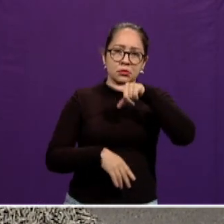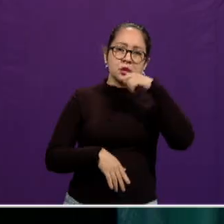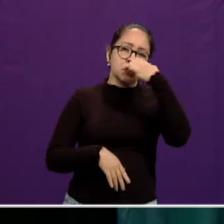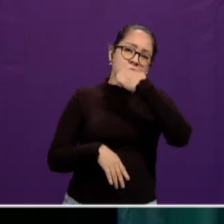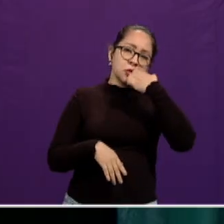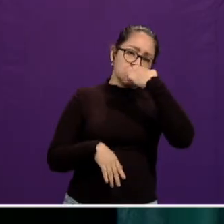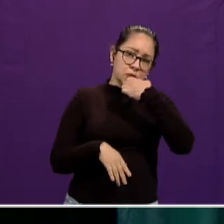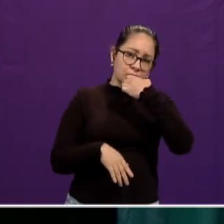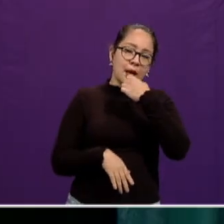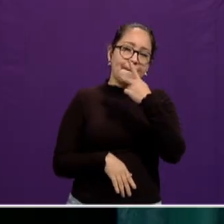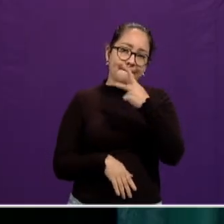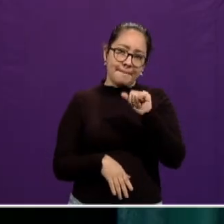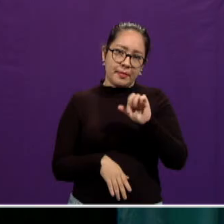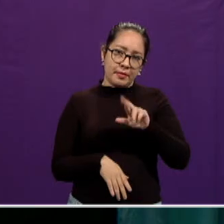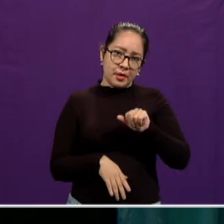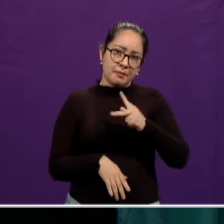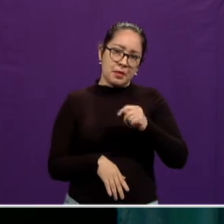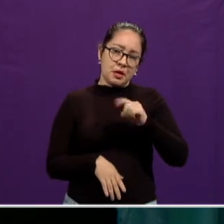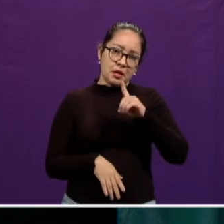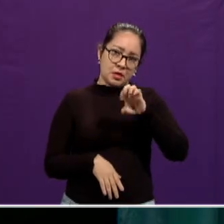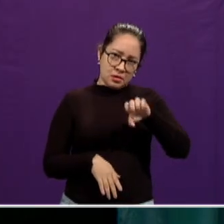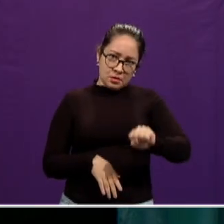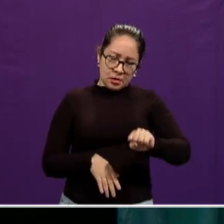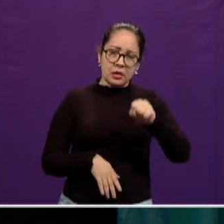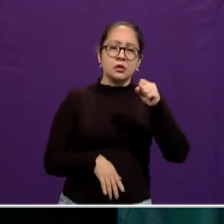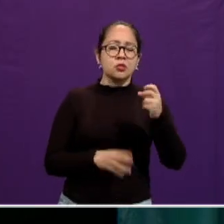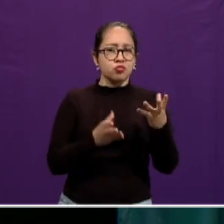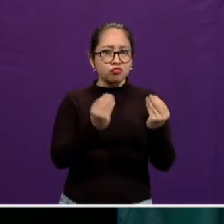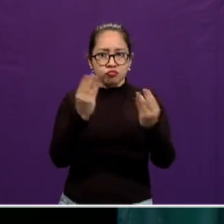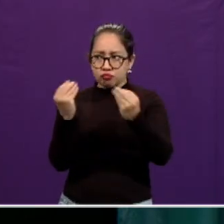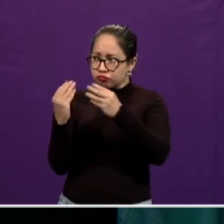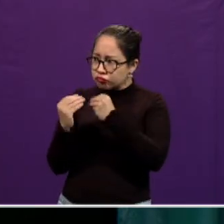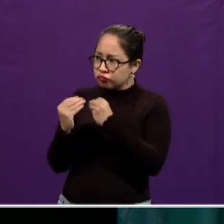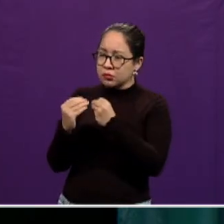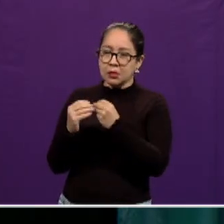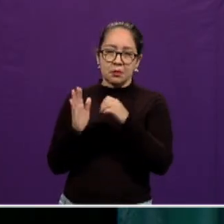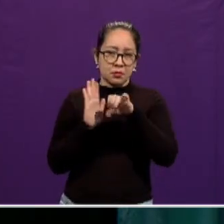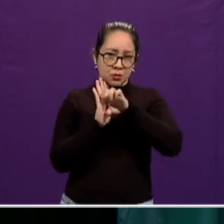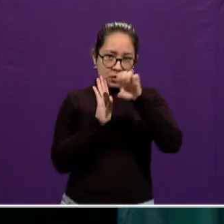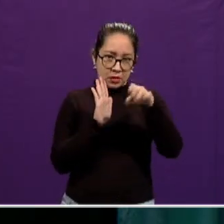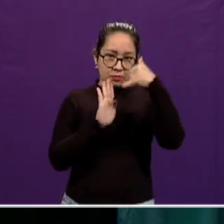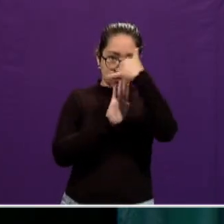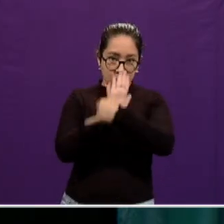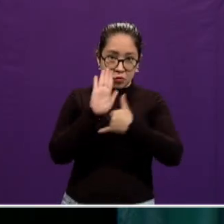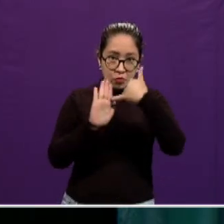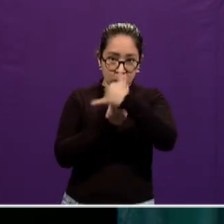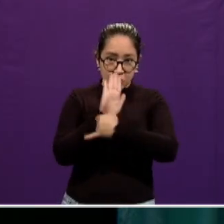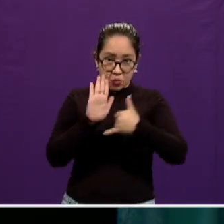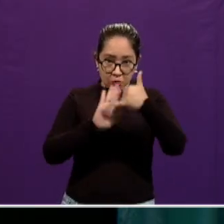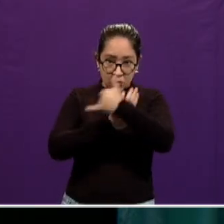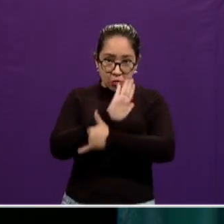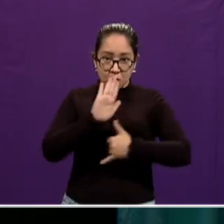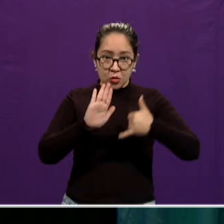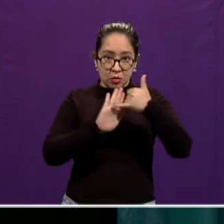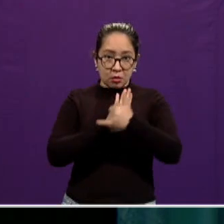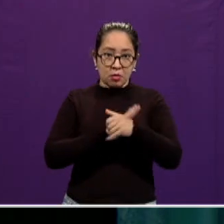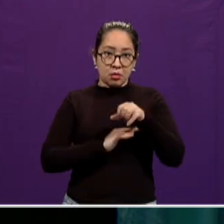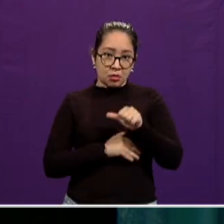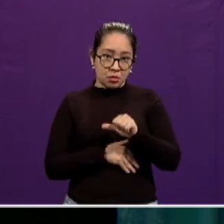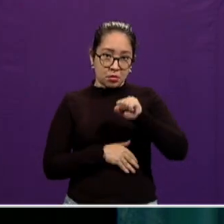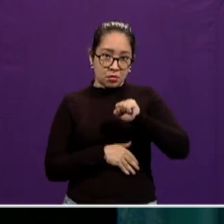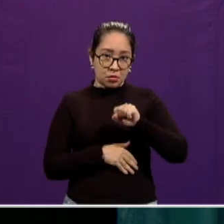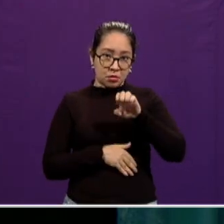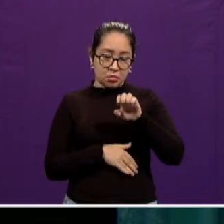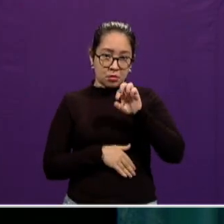padres. Hay muchas cosas a las que nos podemos acercar, incluso, por ejemplo, en YouTube, si ustedes buscan en YouTube asertividad,